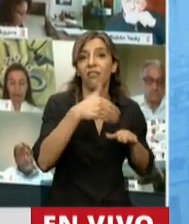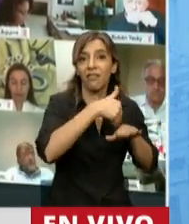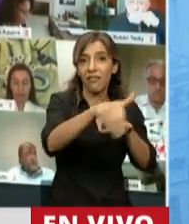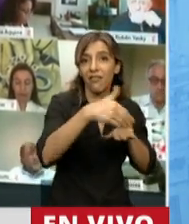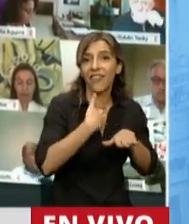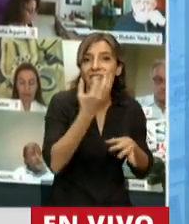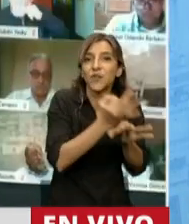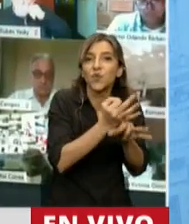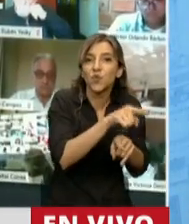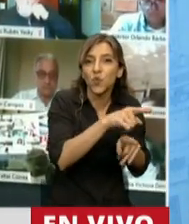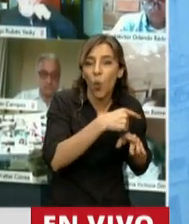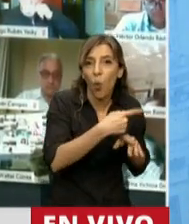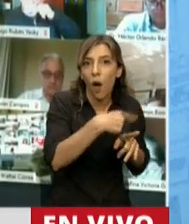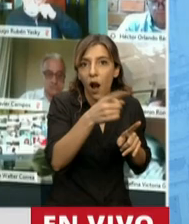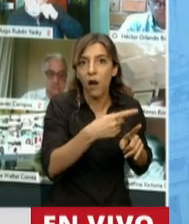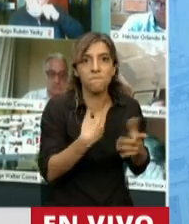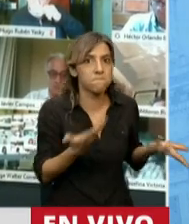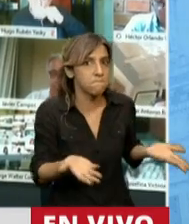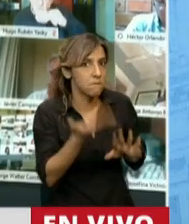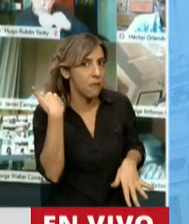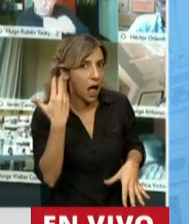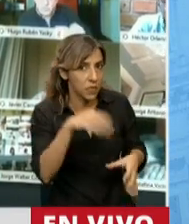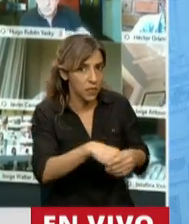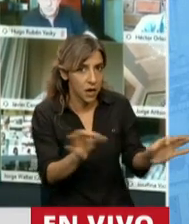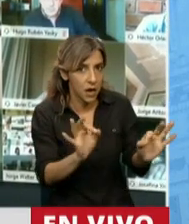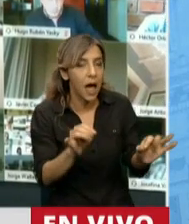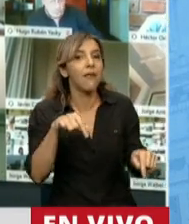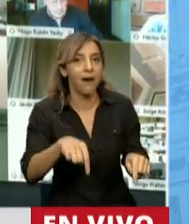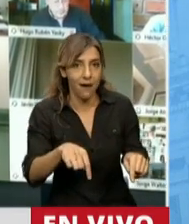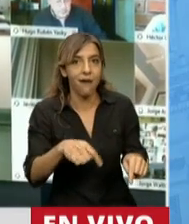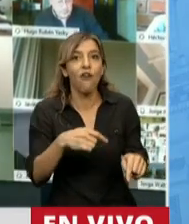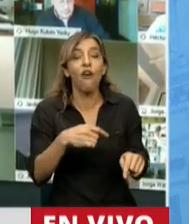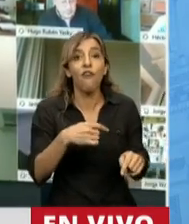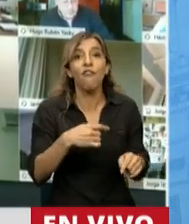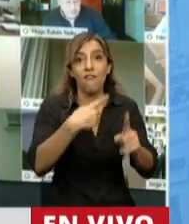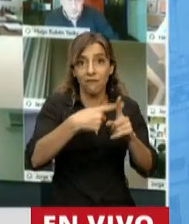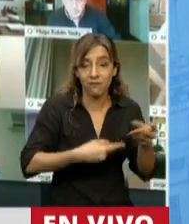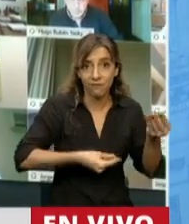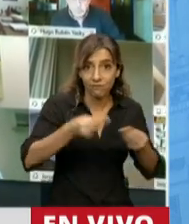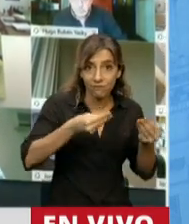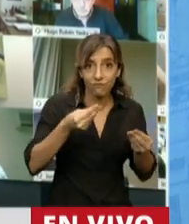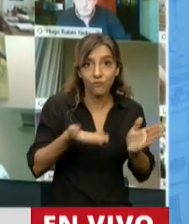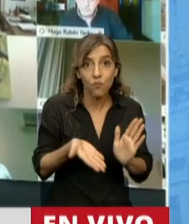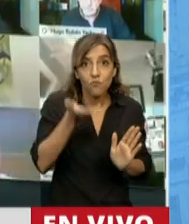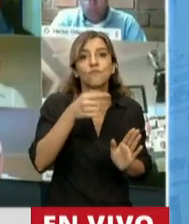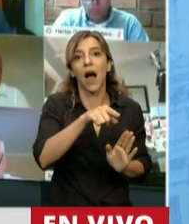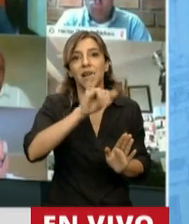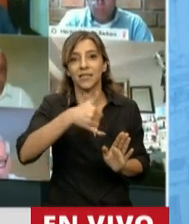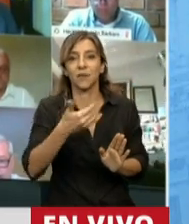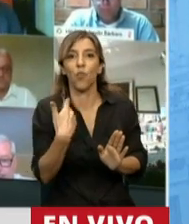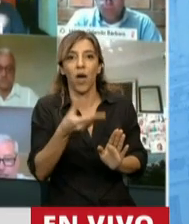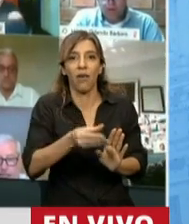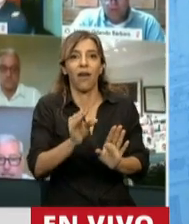resuelto y estaban contemplados. No, señor jefe de gabinete, con esta ampliación presupuestaria recién se le va a dar solución a un